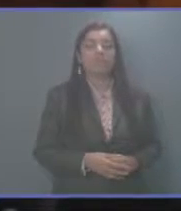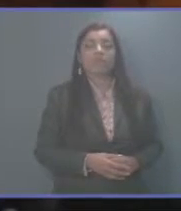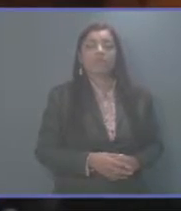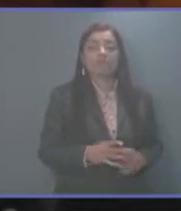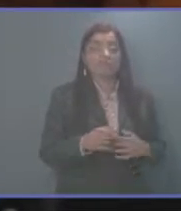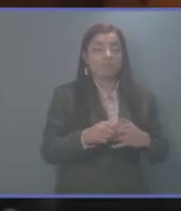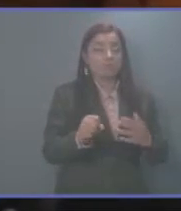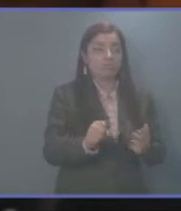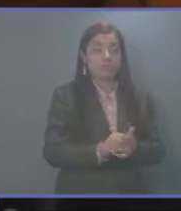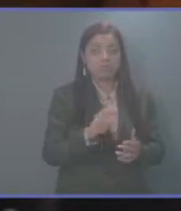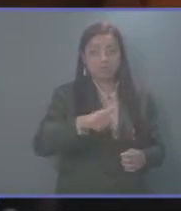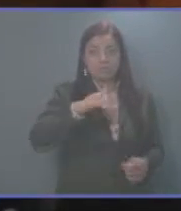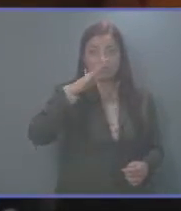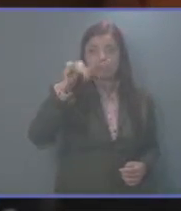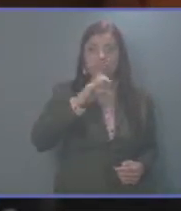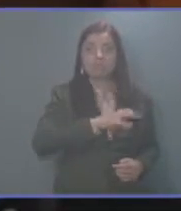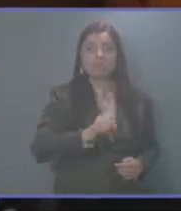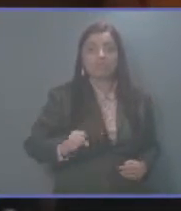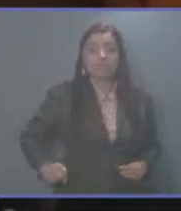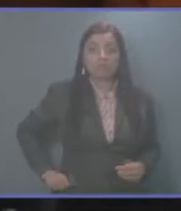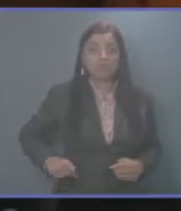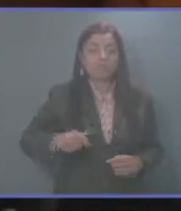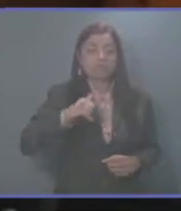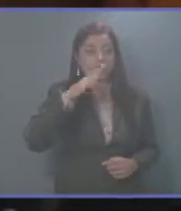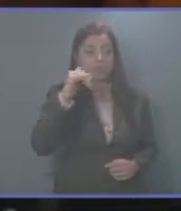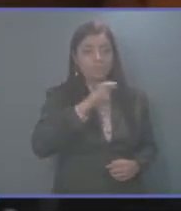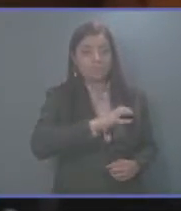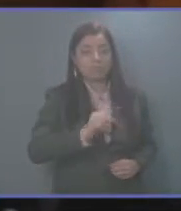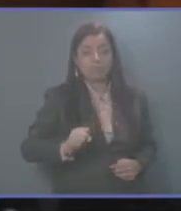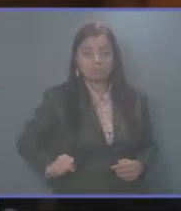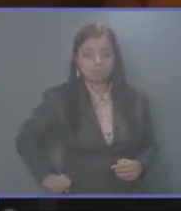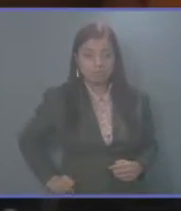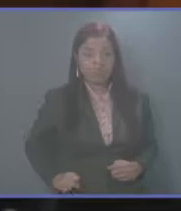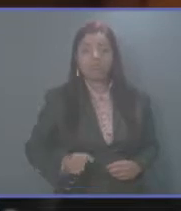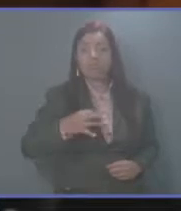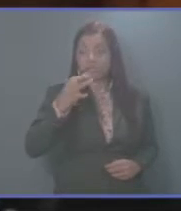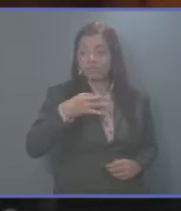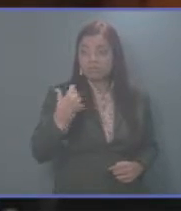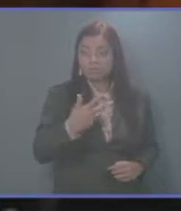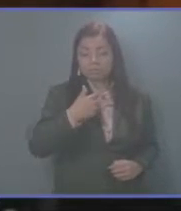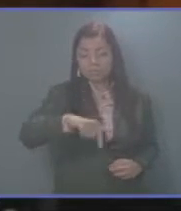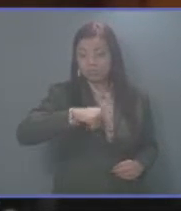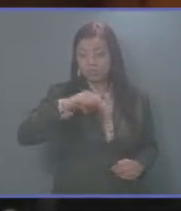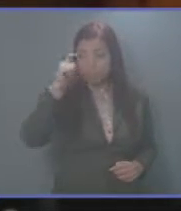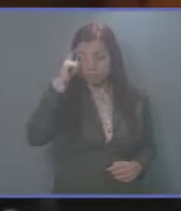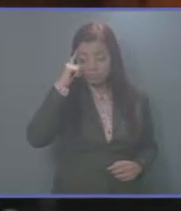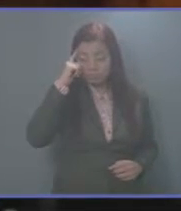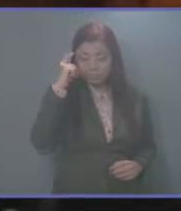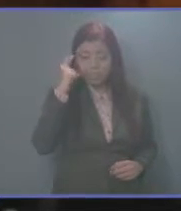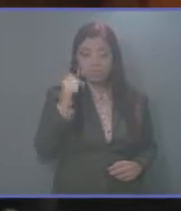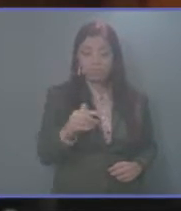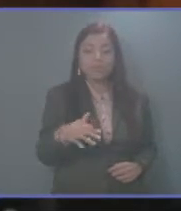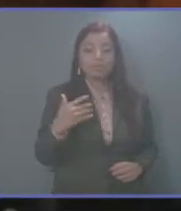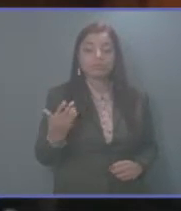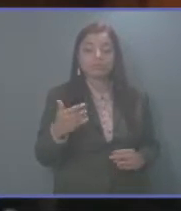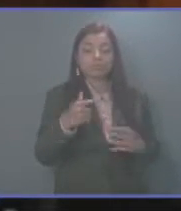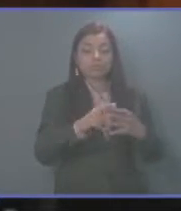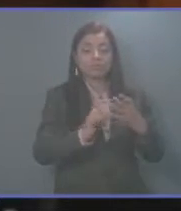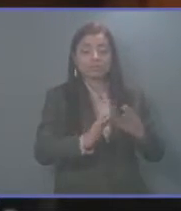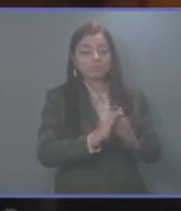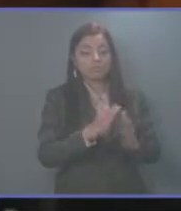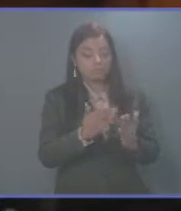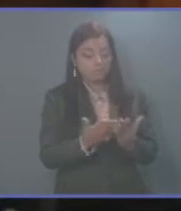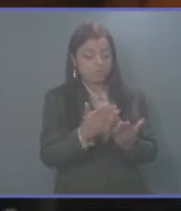La Asamblea Legislativa de la República de El Salvador, considerando: 1. Que la Constitución